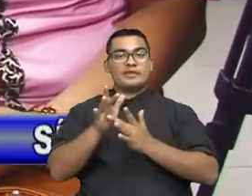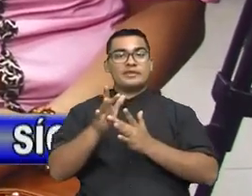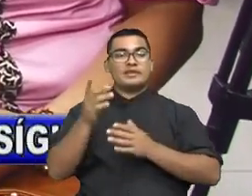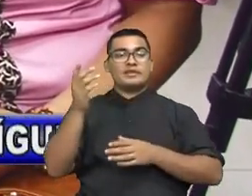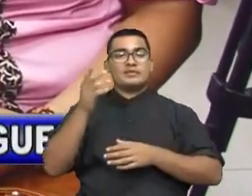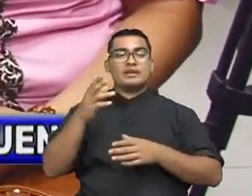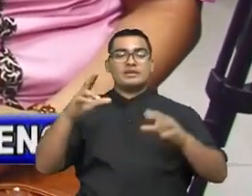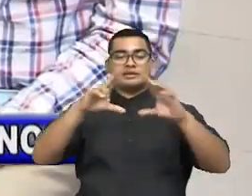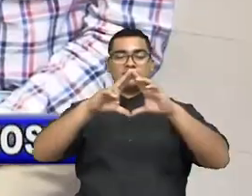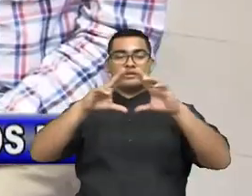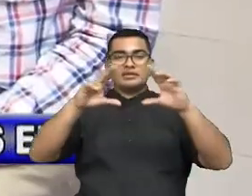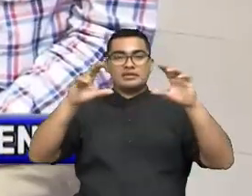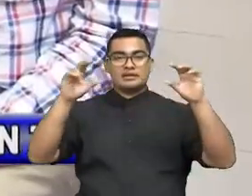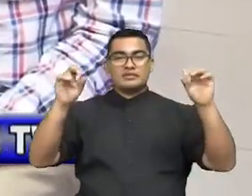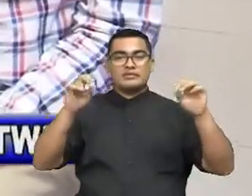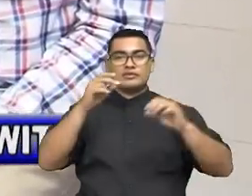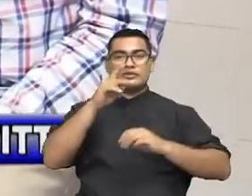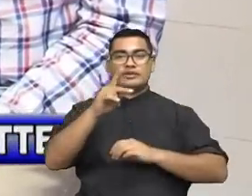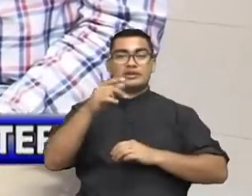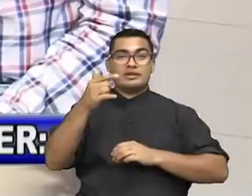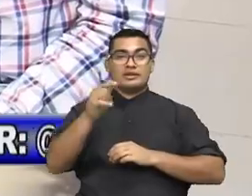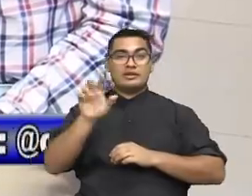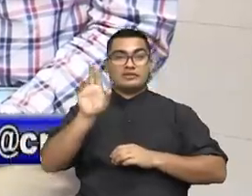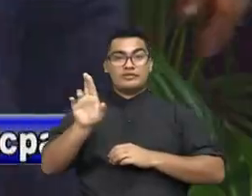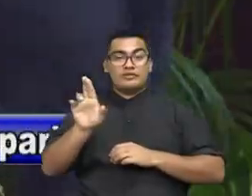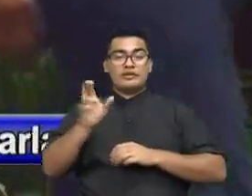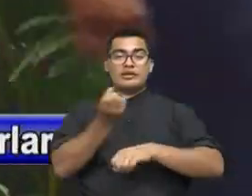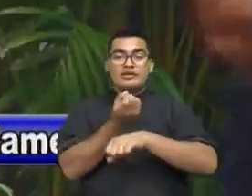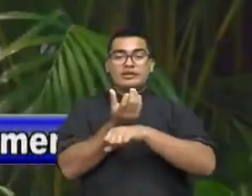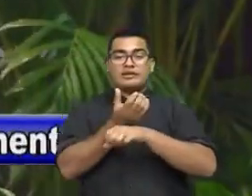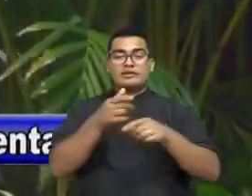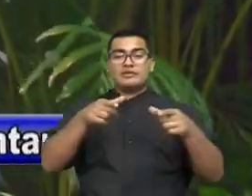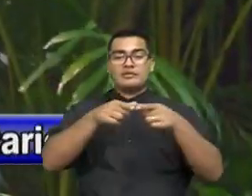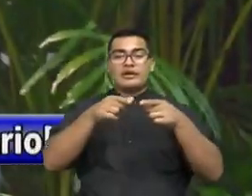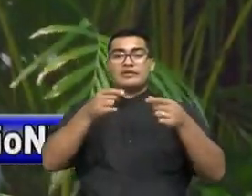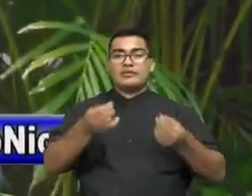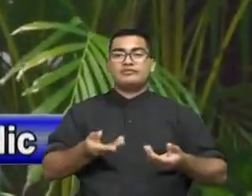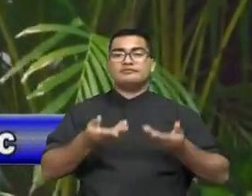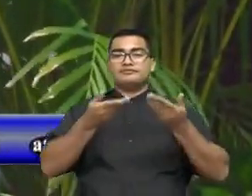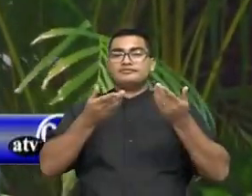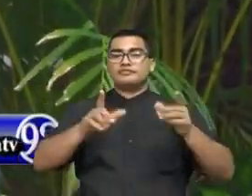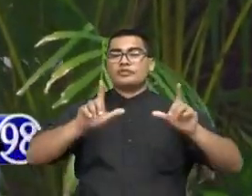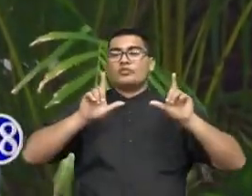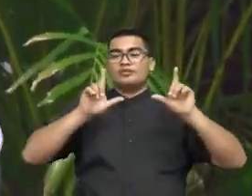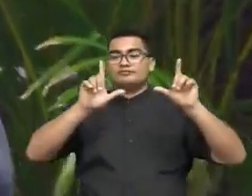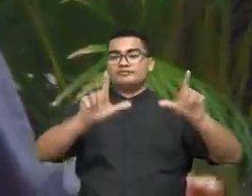General de la República y la Alcaldía de Managua entregase este importantísimo documento.